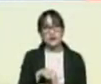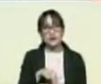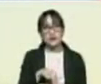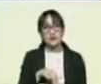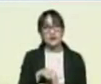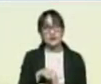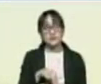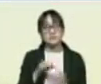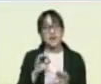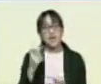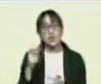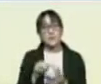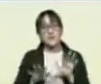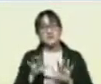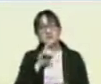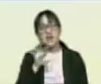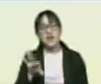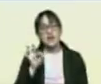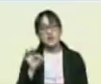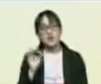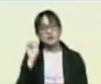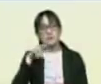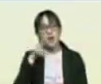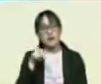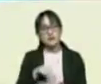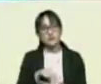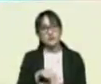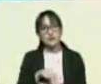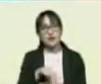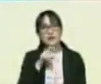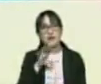tristemente, fueron en el 2015. ¿Quién eligió a la Asamblea Nacional?